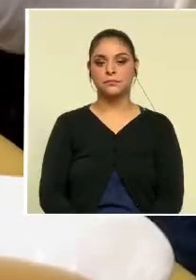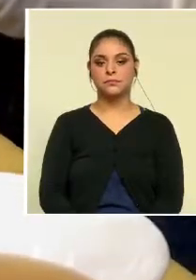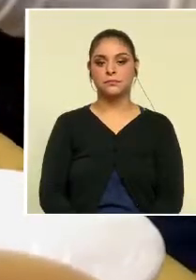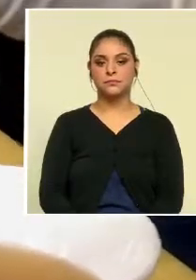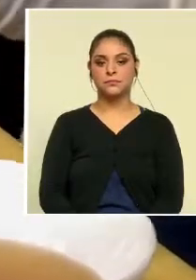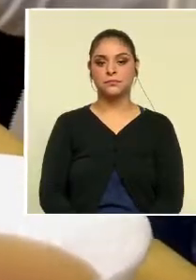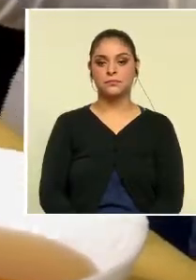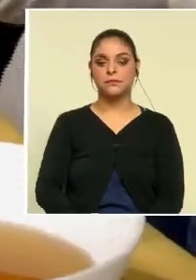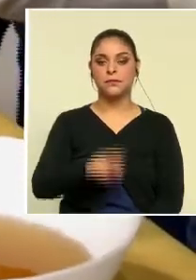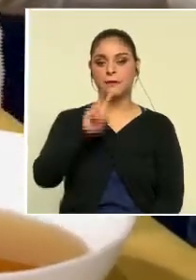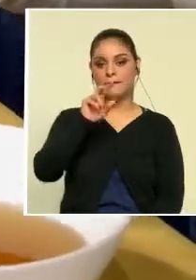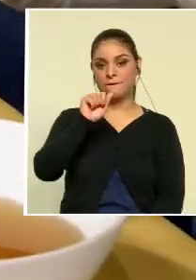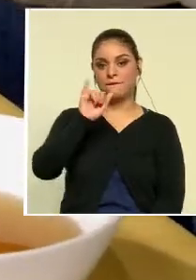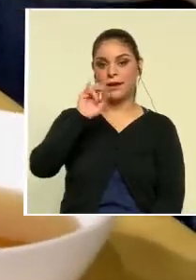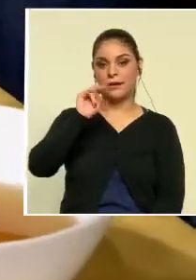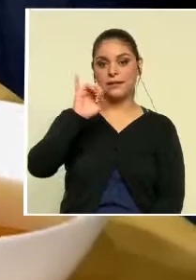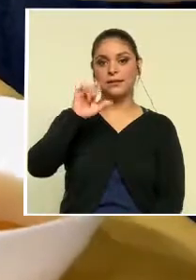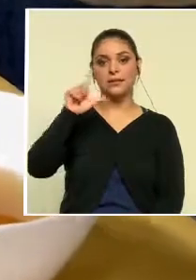vainilla sangre